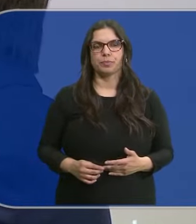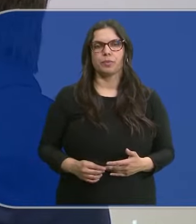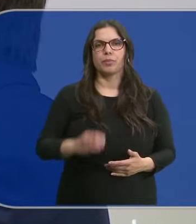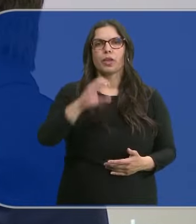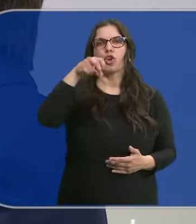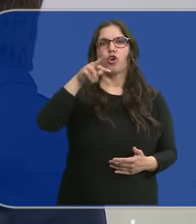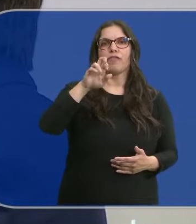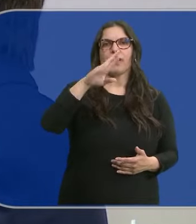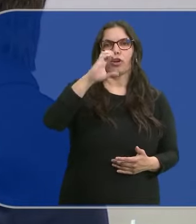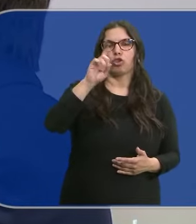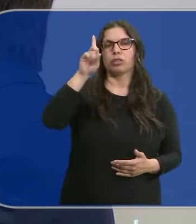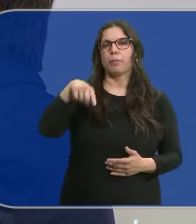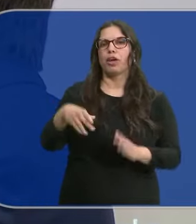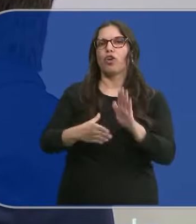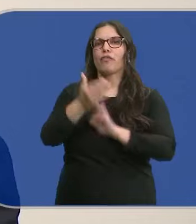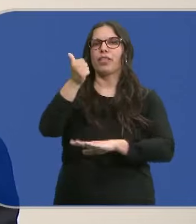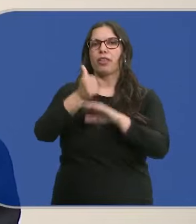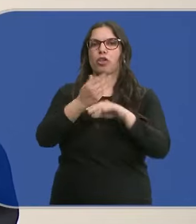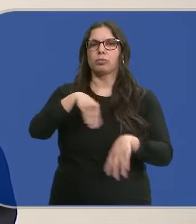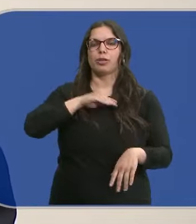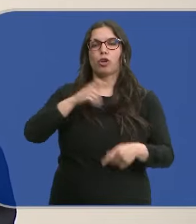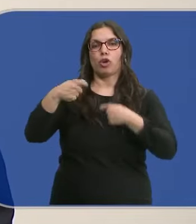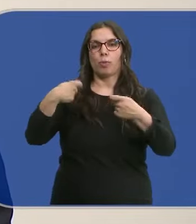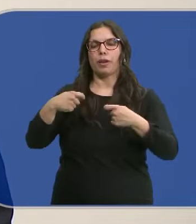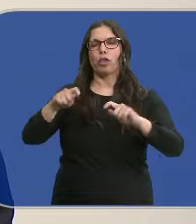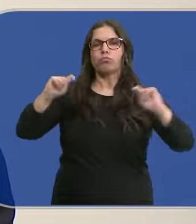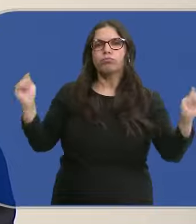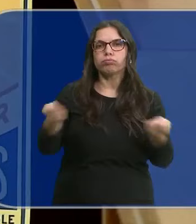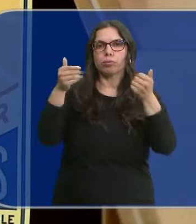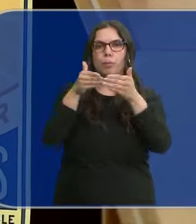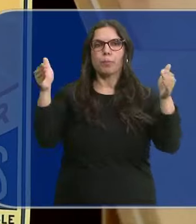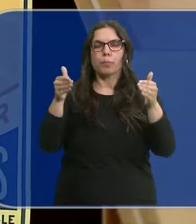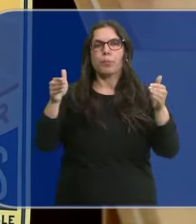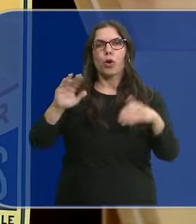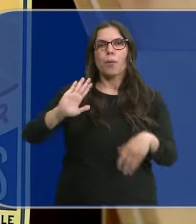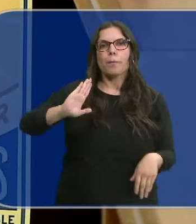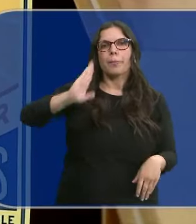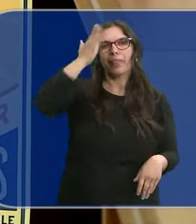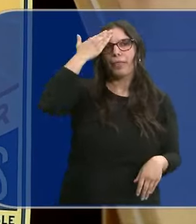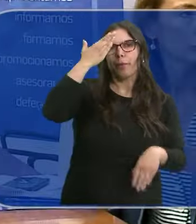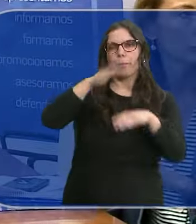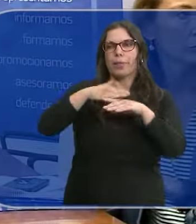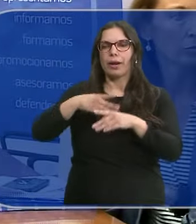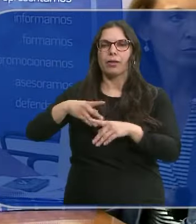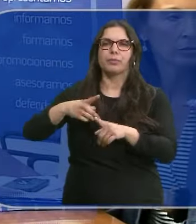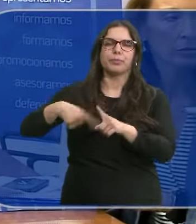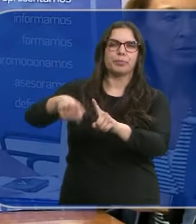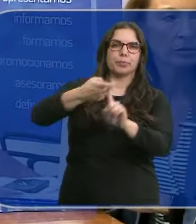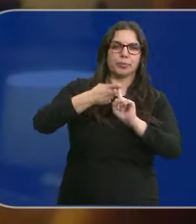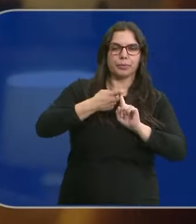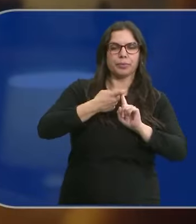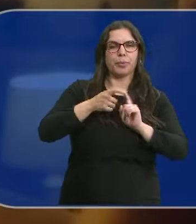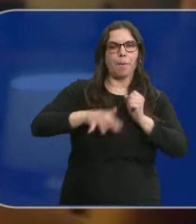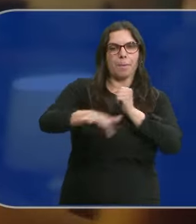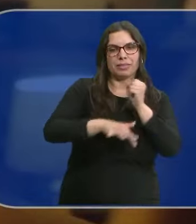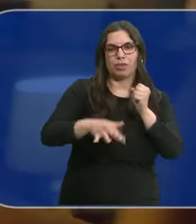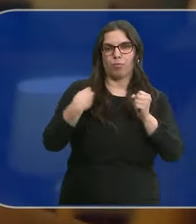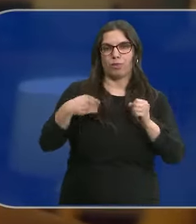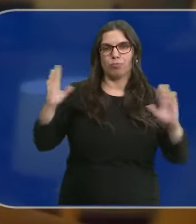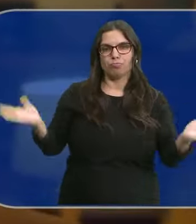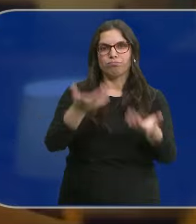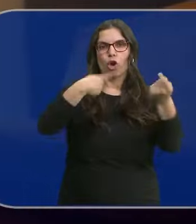Conferco y la Confederación Española de Comercio han lanzado la campaña Principios para recuperar los principios en defensa del comercio local. Con ella